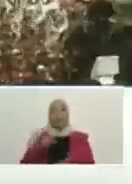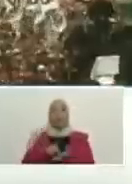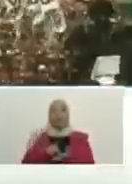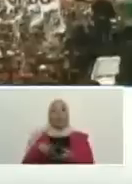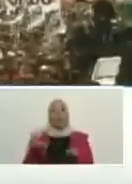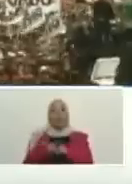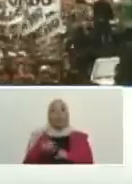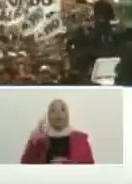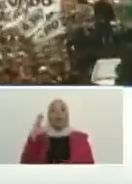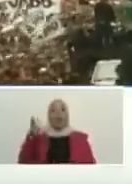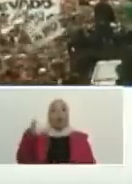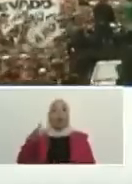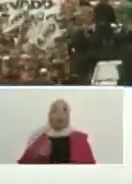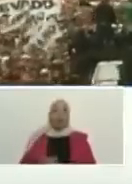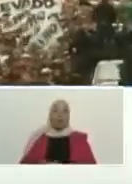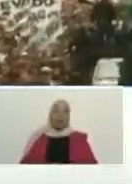coche,